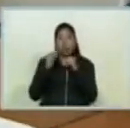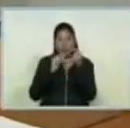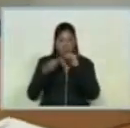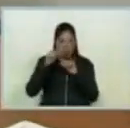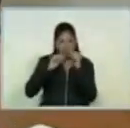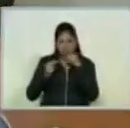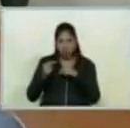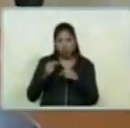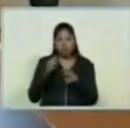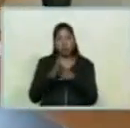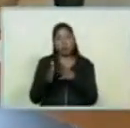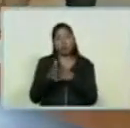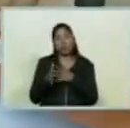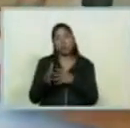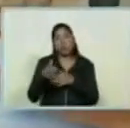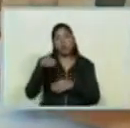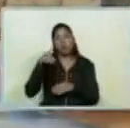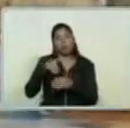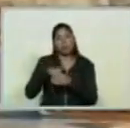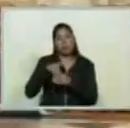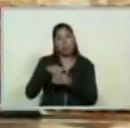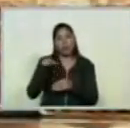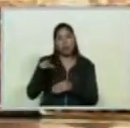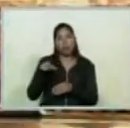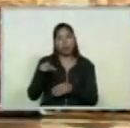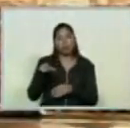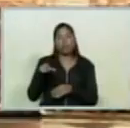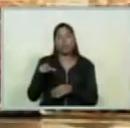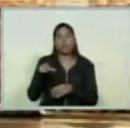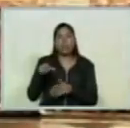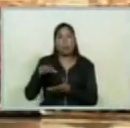además cedan a las presiones de la Florida y de Miami.